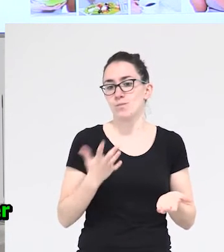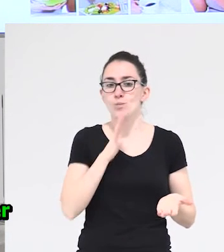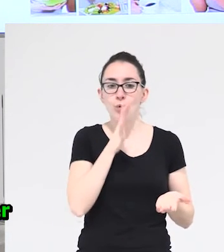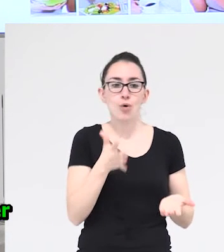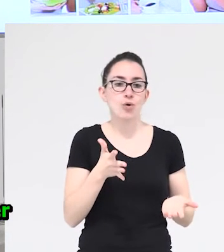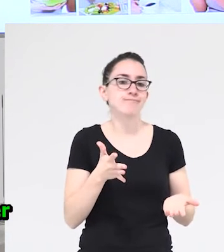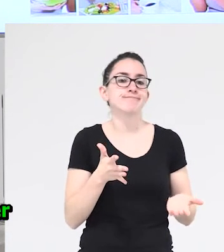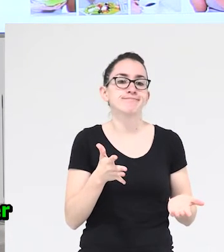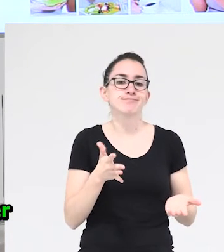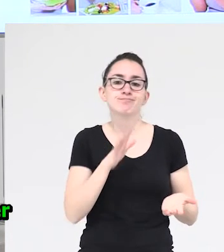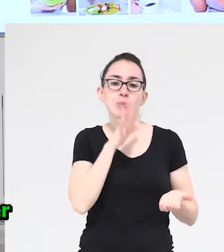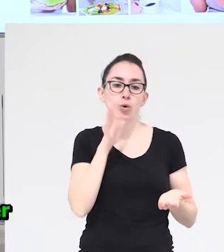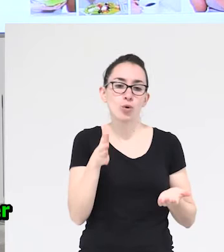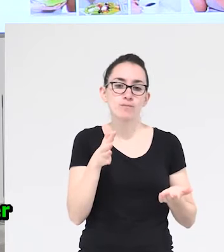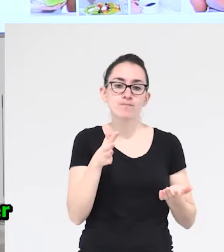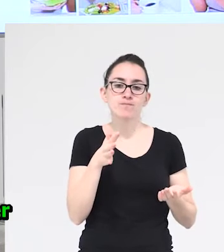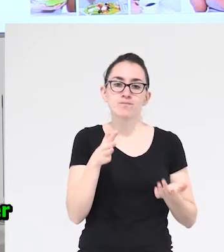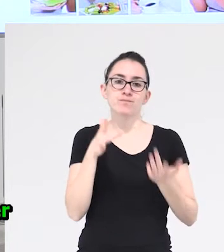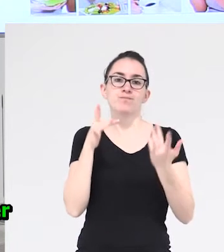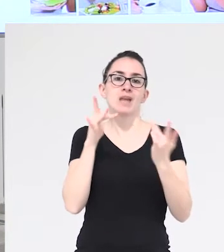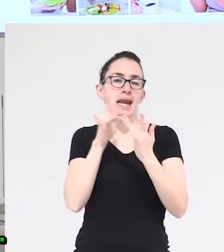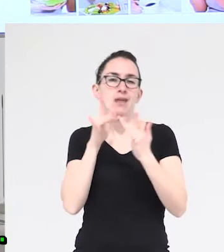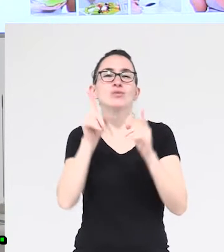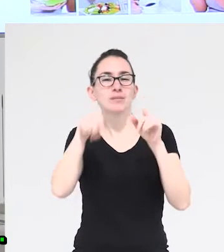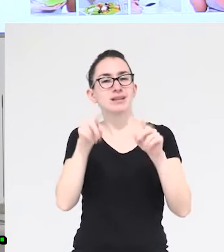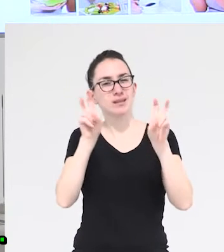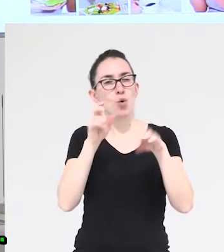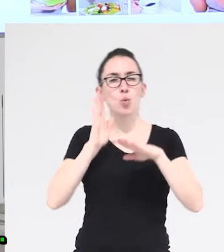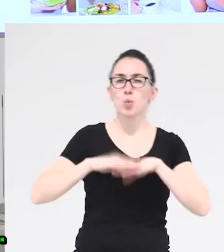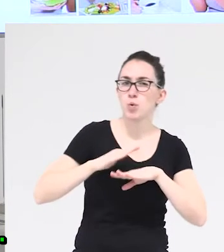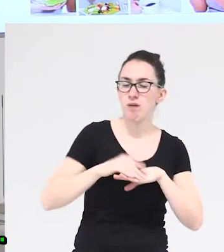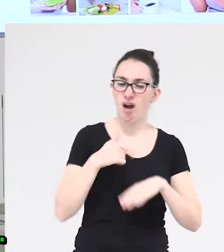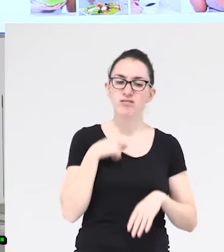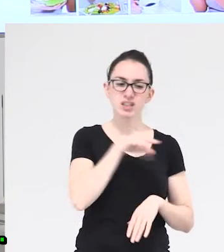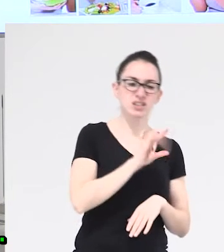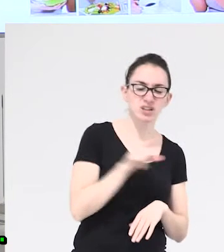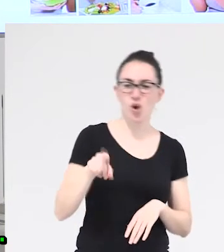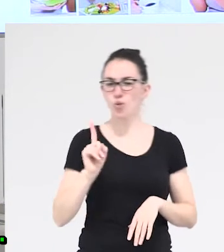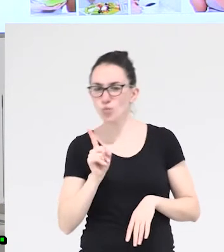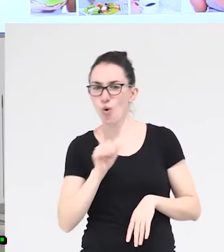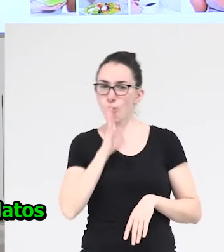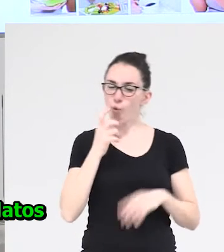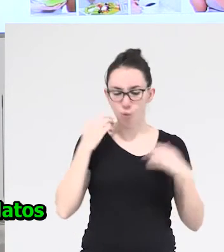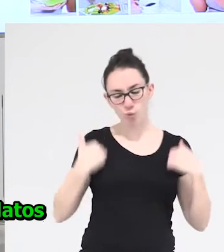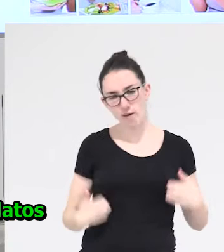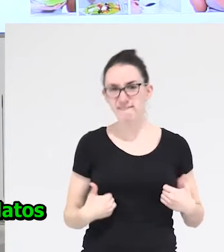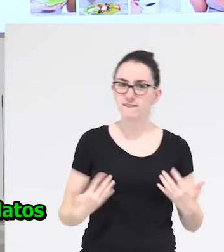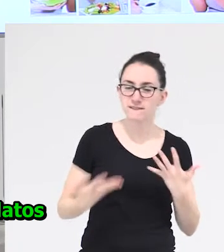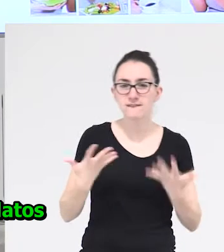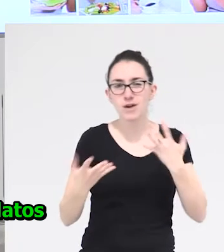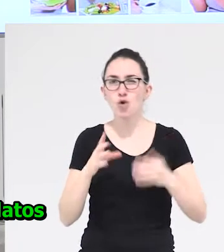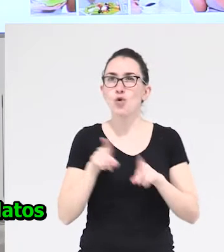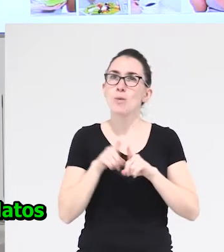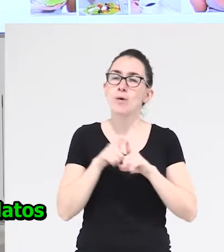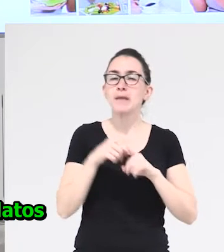por una relación que tiene que ver también con la culpa, con por qué hago esto y no hago lo otro, con mi cuerpo, porque no, como una,